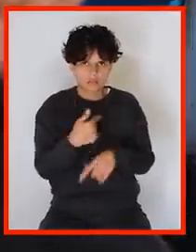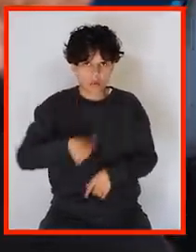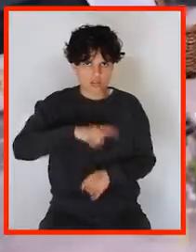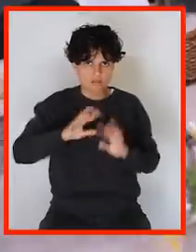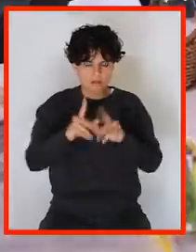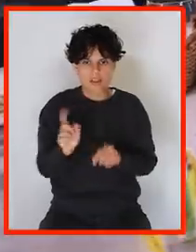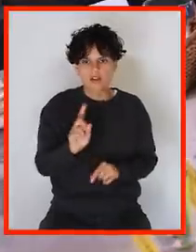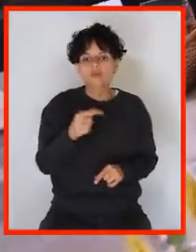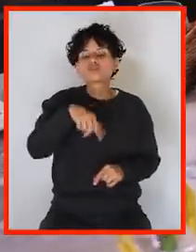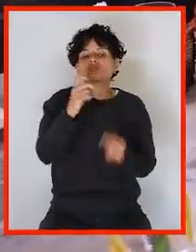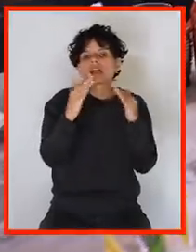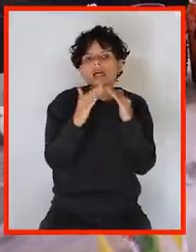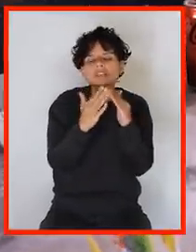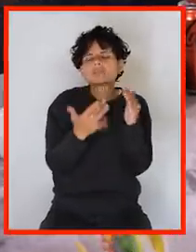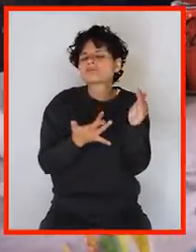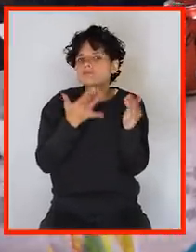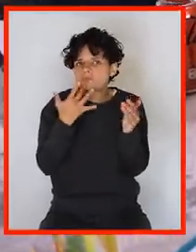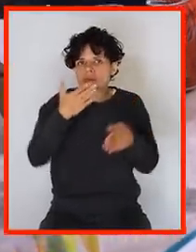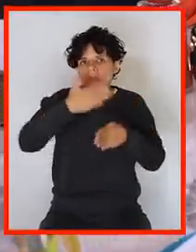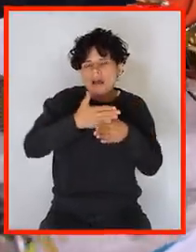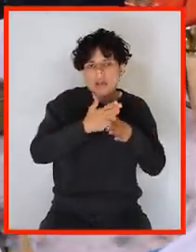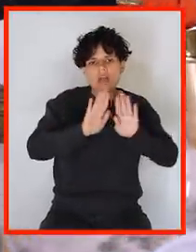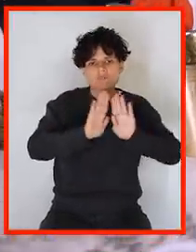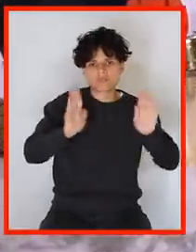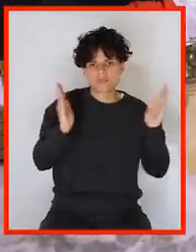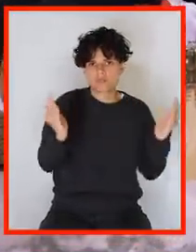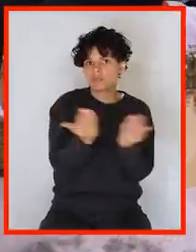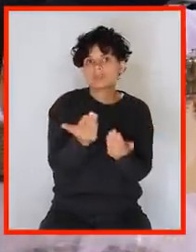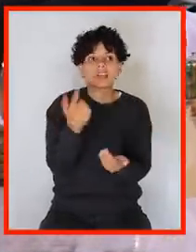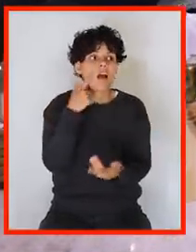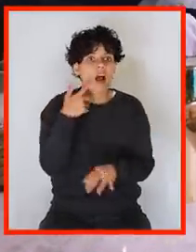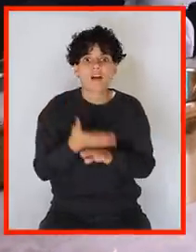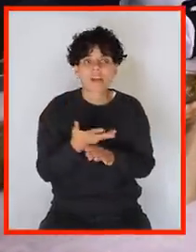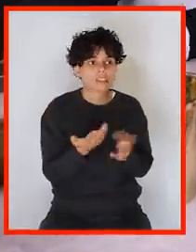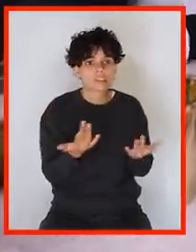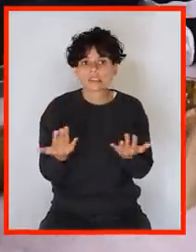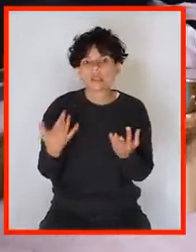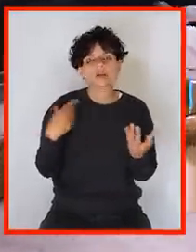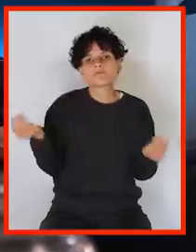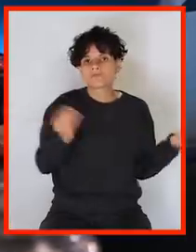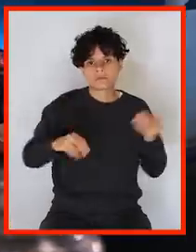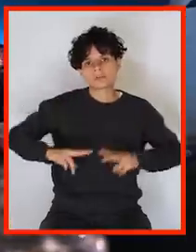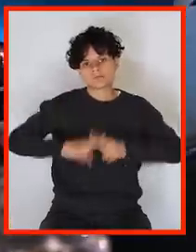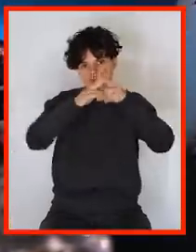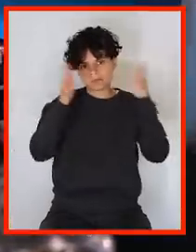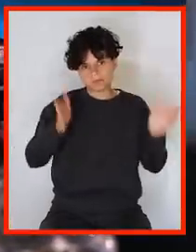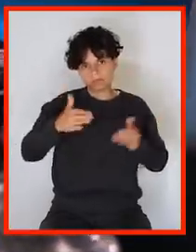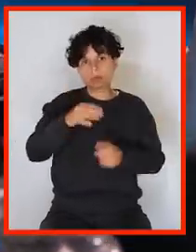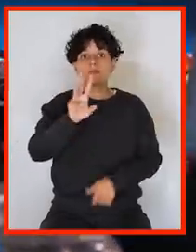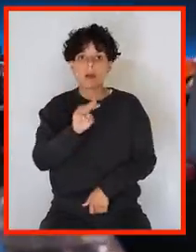como en casita, así como una de madera, ¿cachai? En lo que se pudiera. Mi